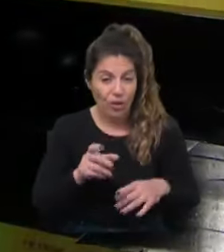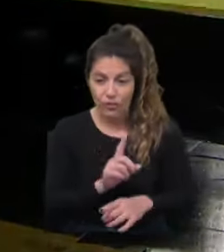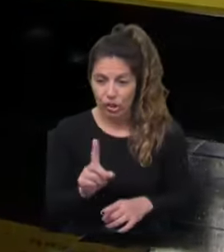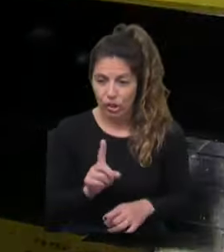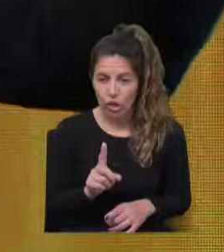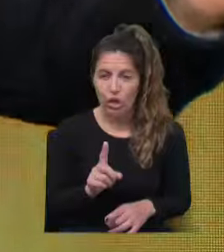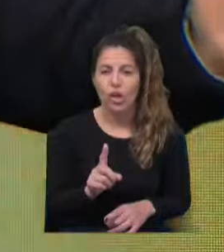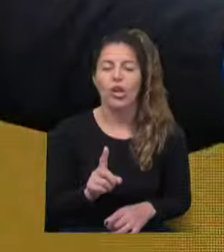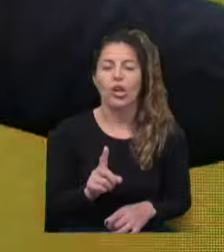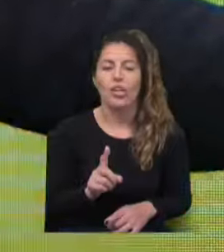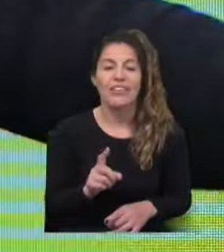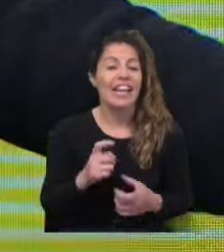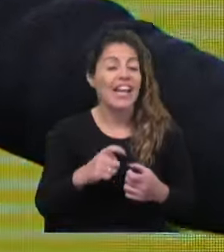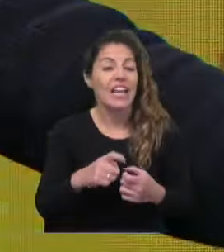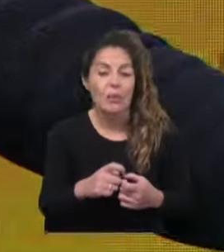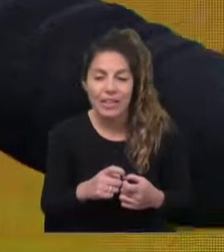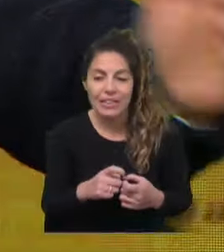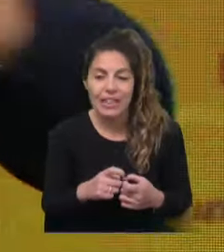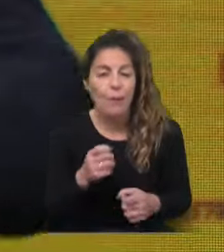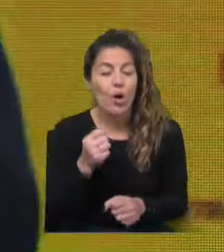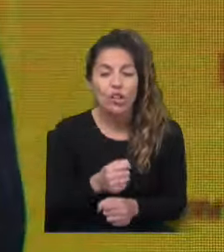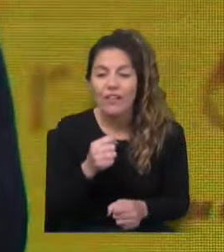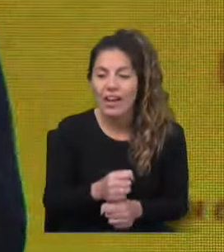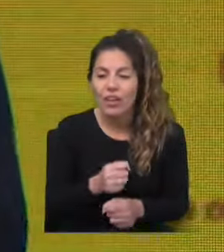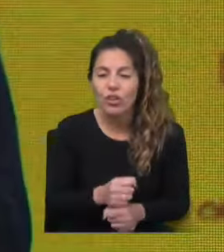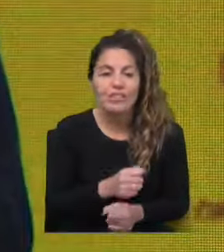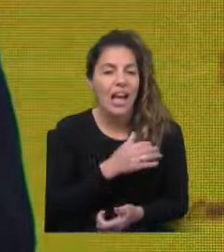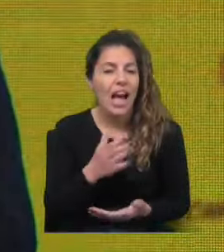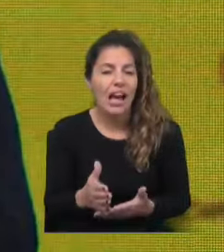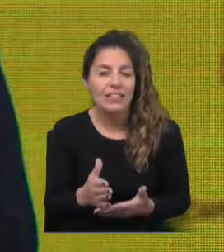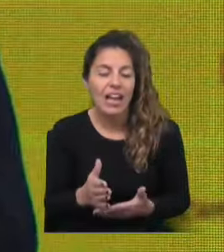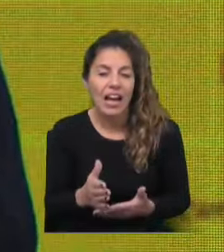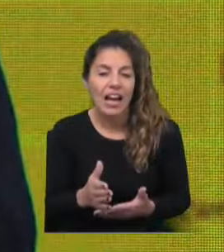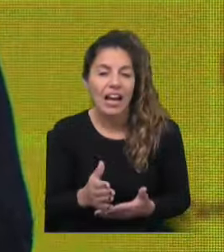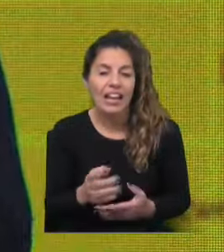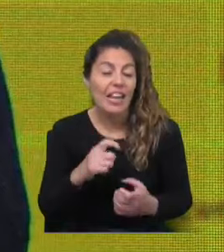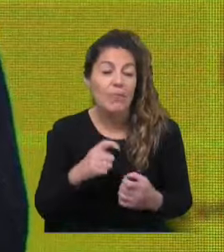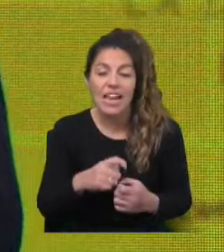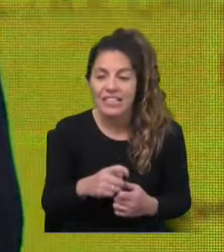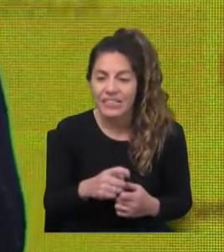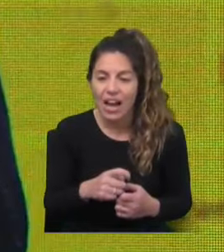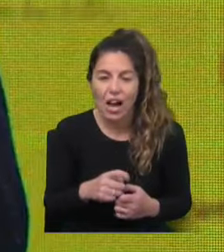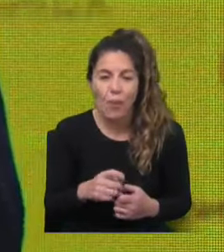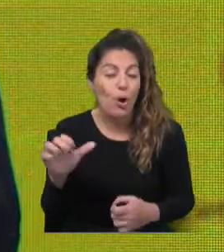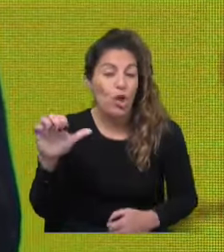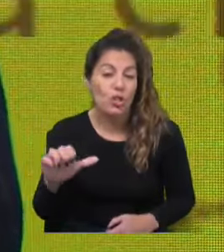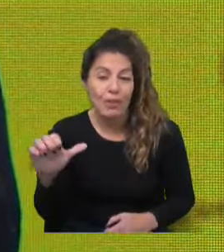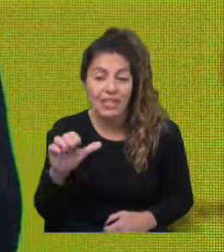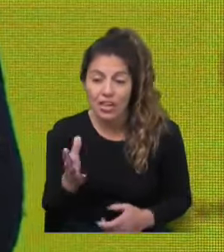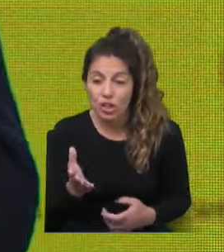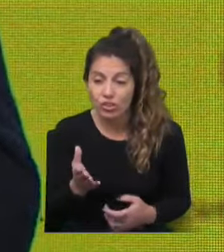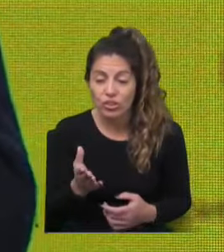que es gremialista por los trabajadores hasta que es al que es gremialista por los